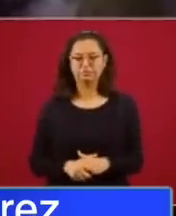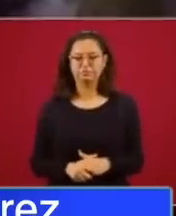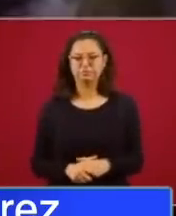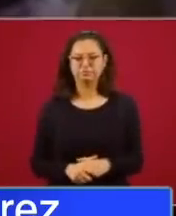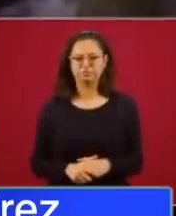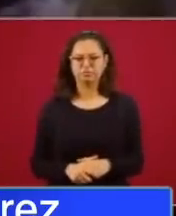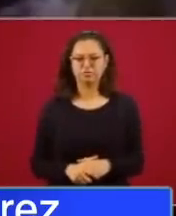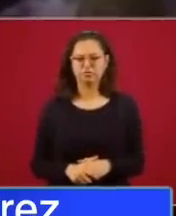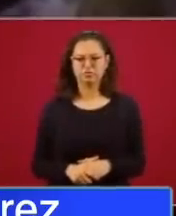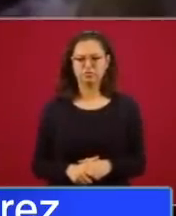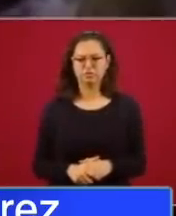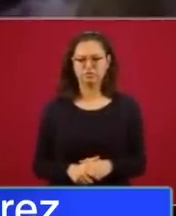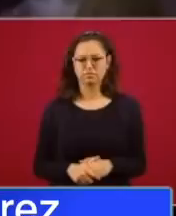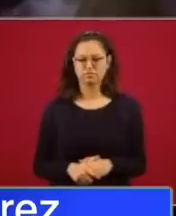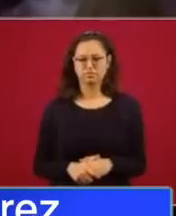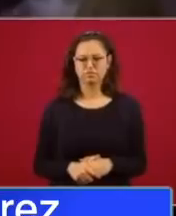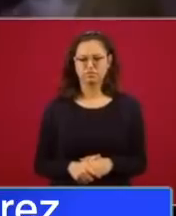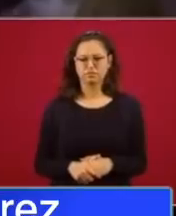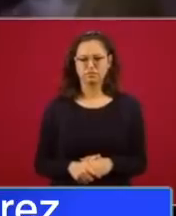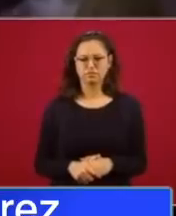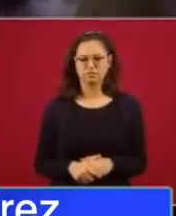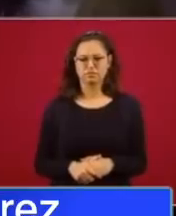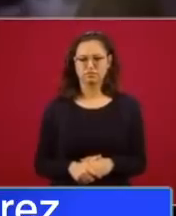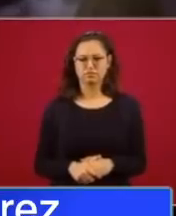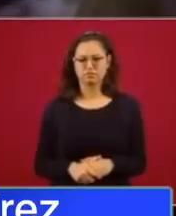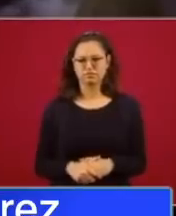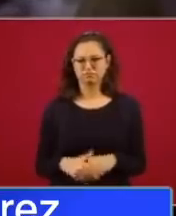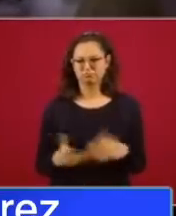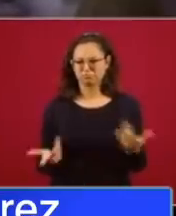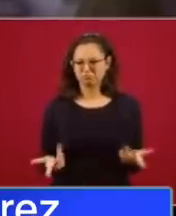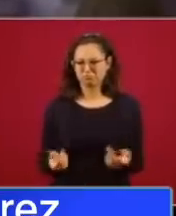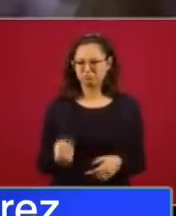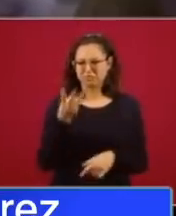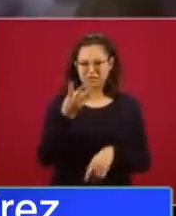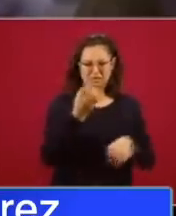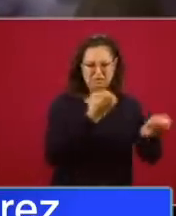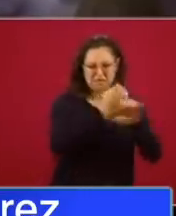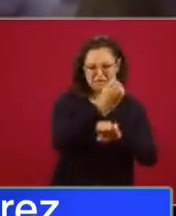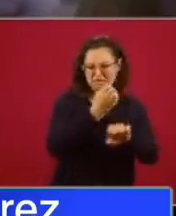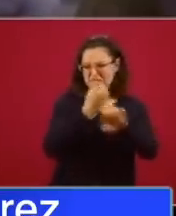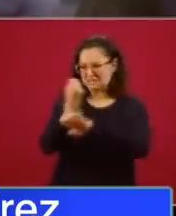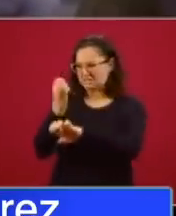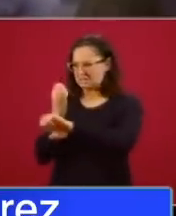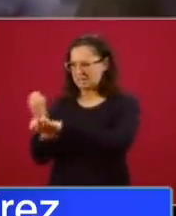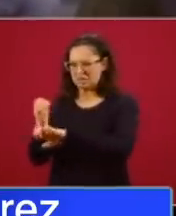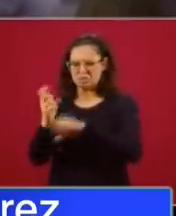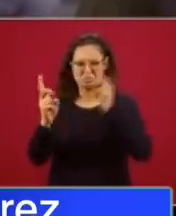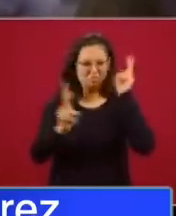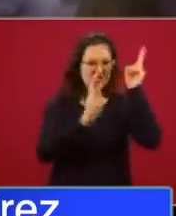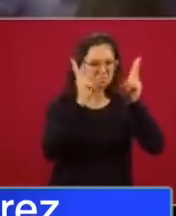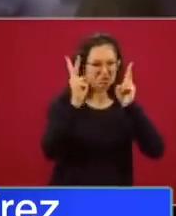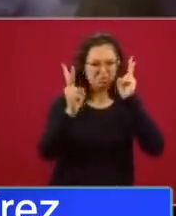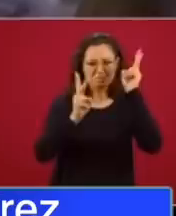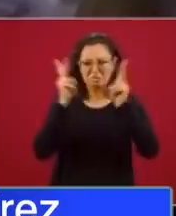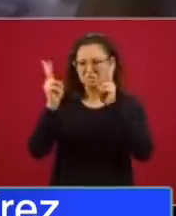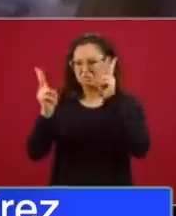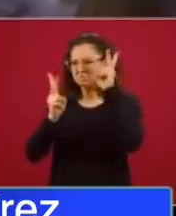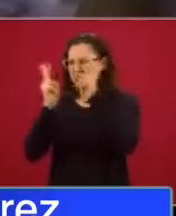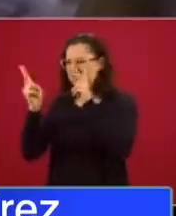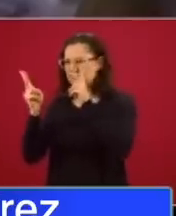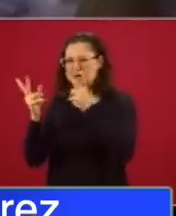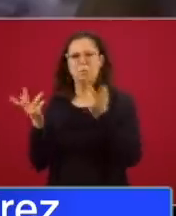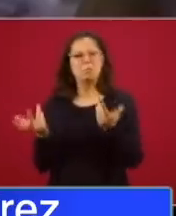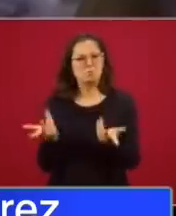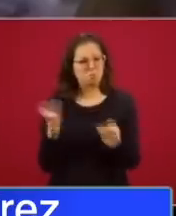Quiero saber qué le llevó a tomar la decisión de visitar estos estados donde tienen sus bases los criminales